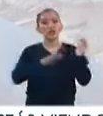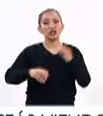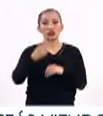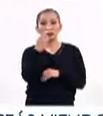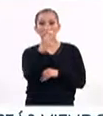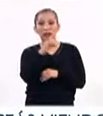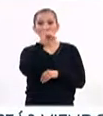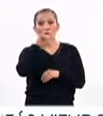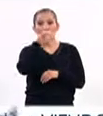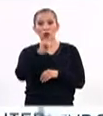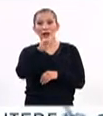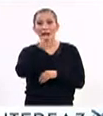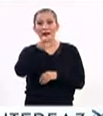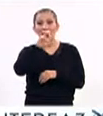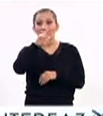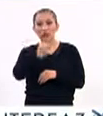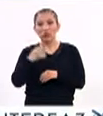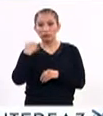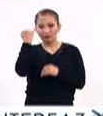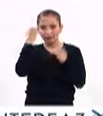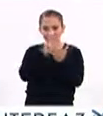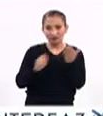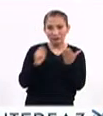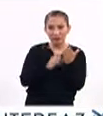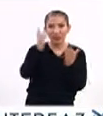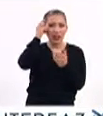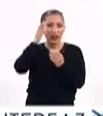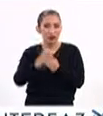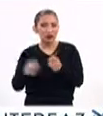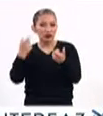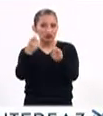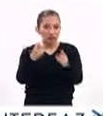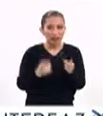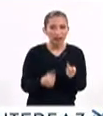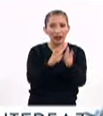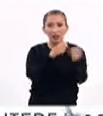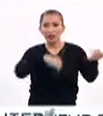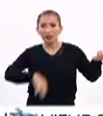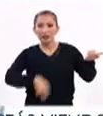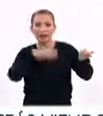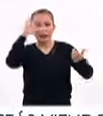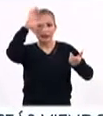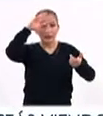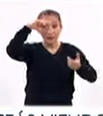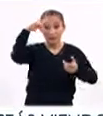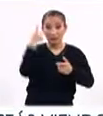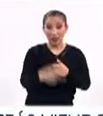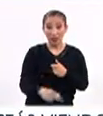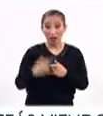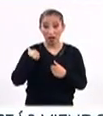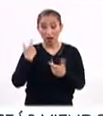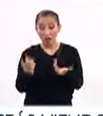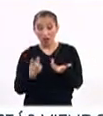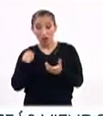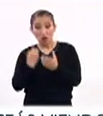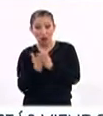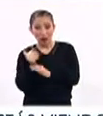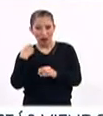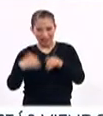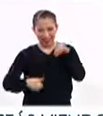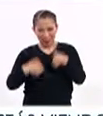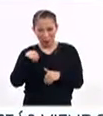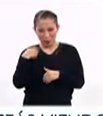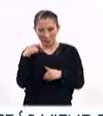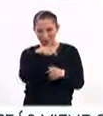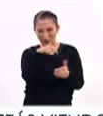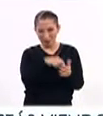En 1925, Julián Carrillo, compositor, director de orquesta, violinista y científico mexicano, estrena en el